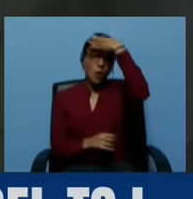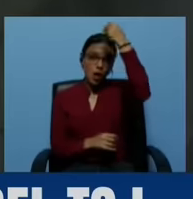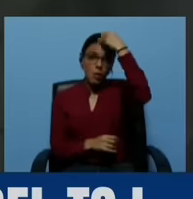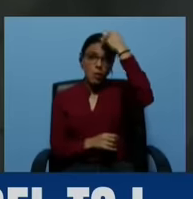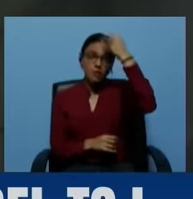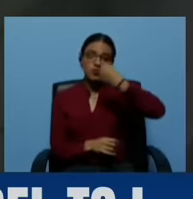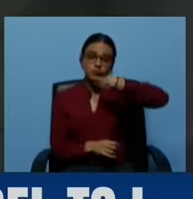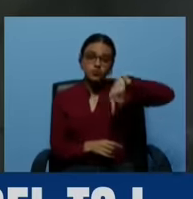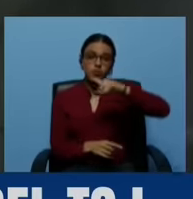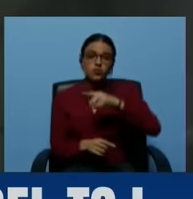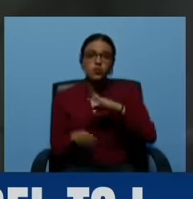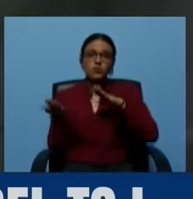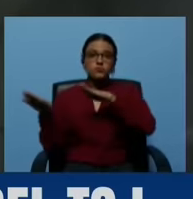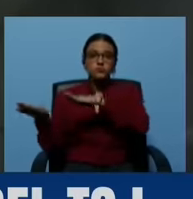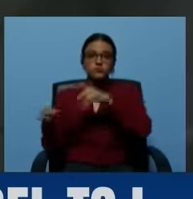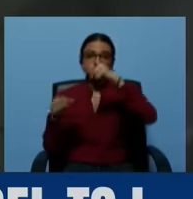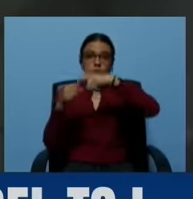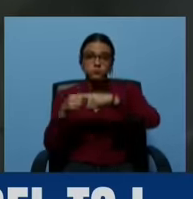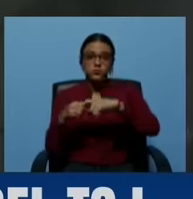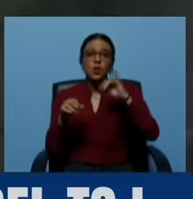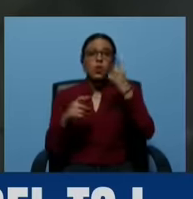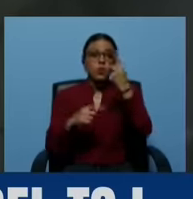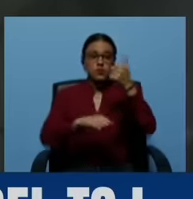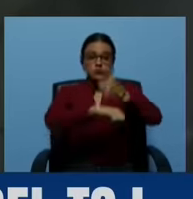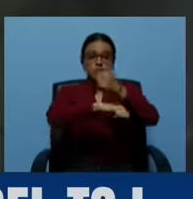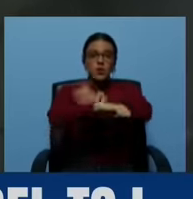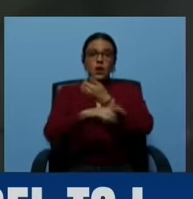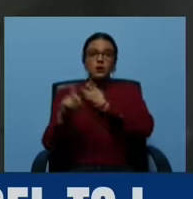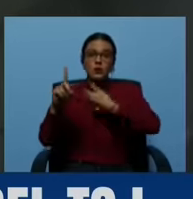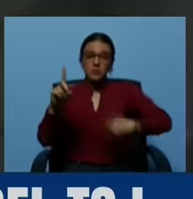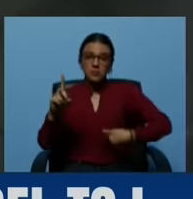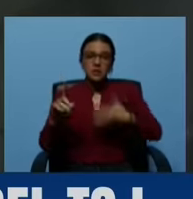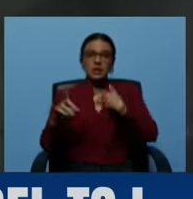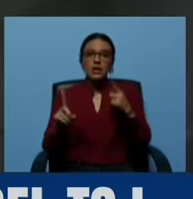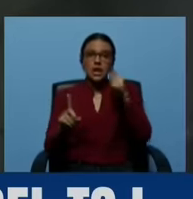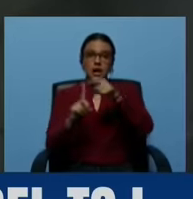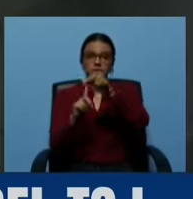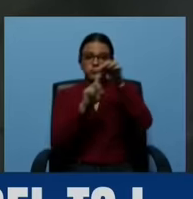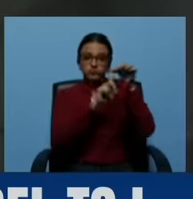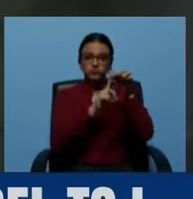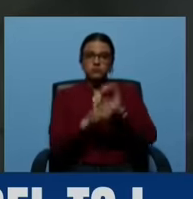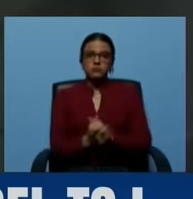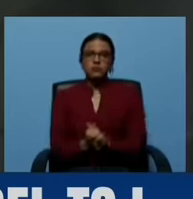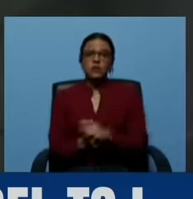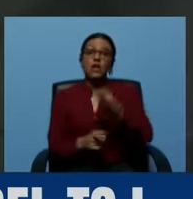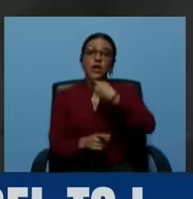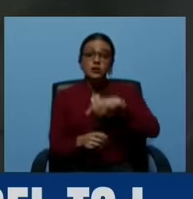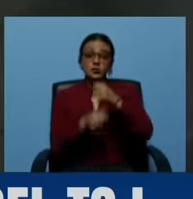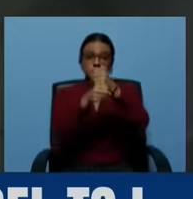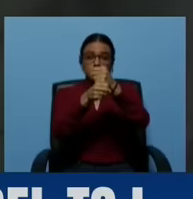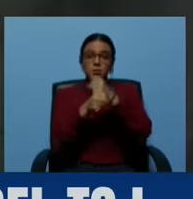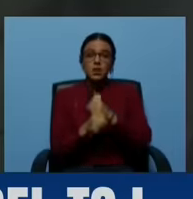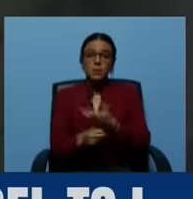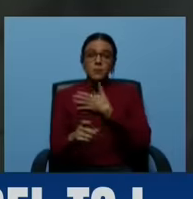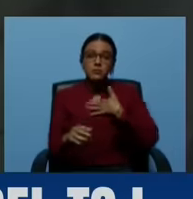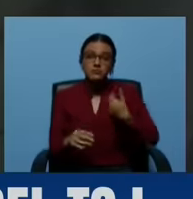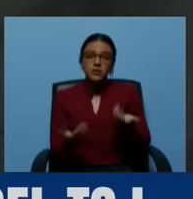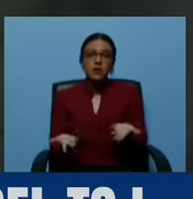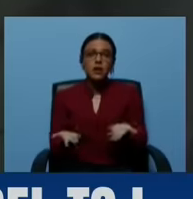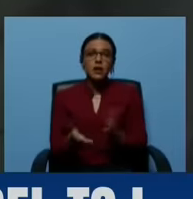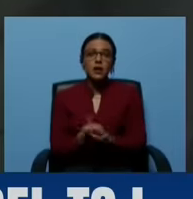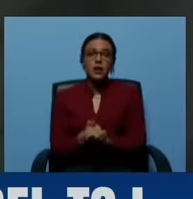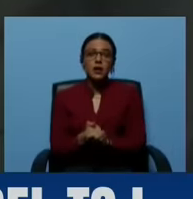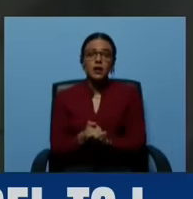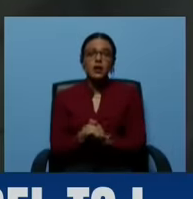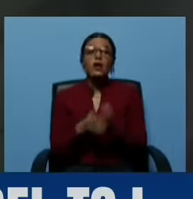Urrutia, uno de los candidatos presidenciales. Y aspiramos que a partir